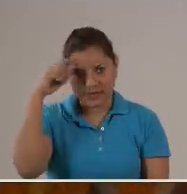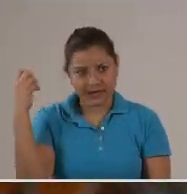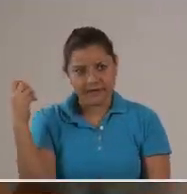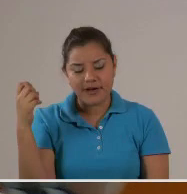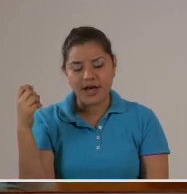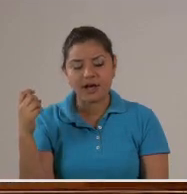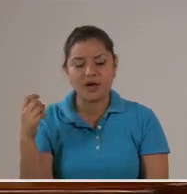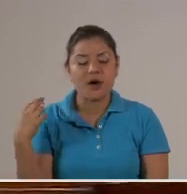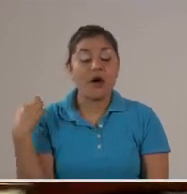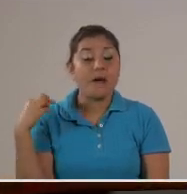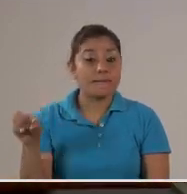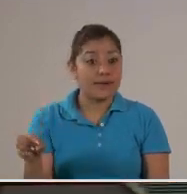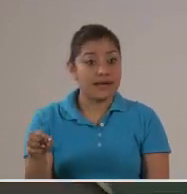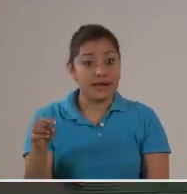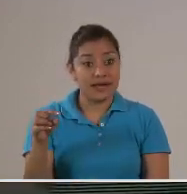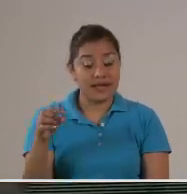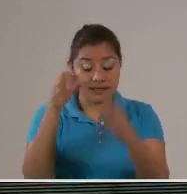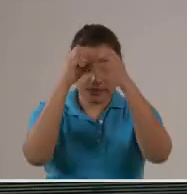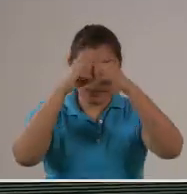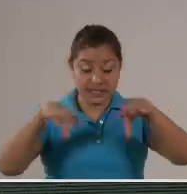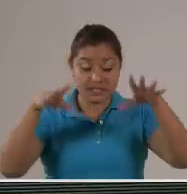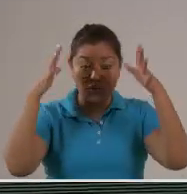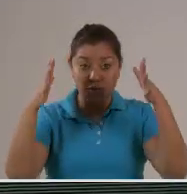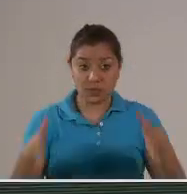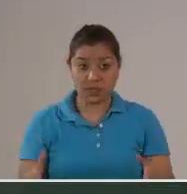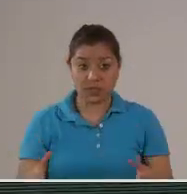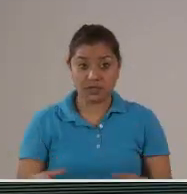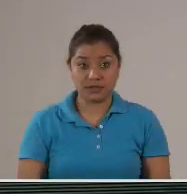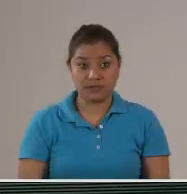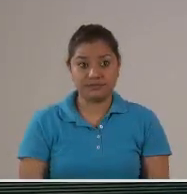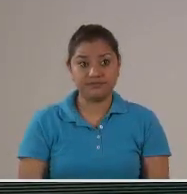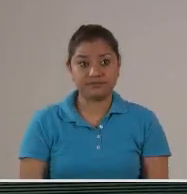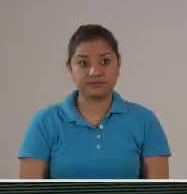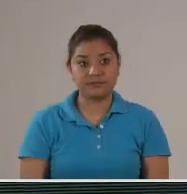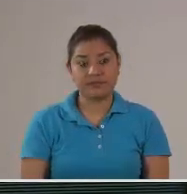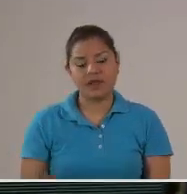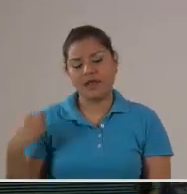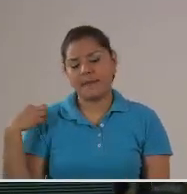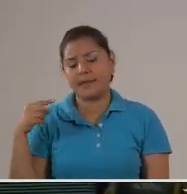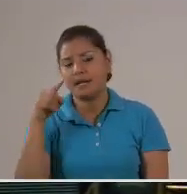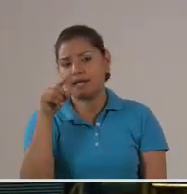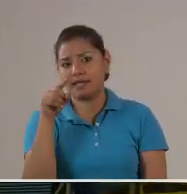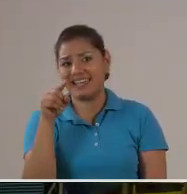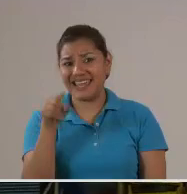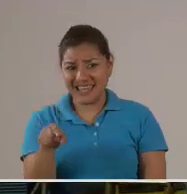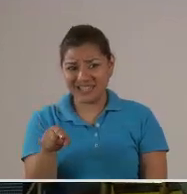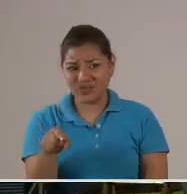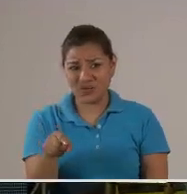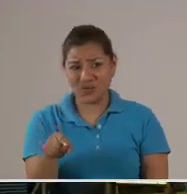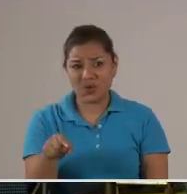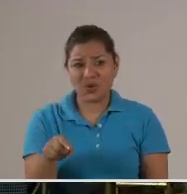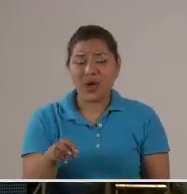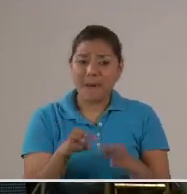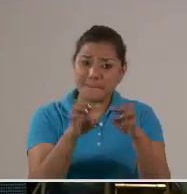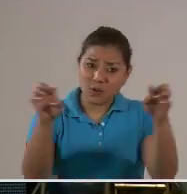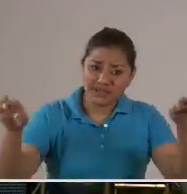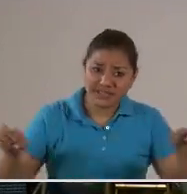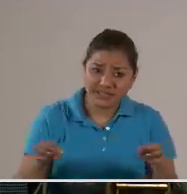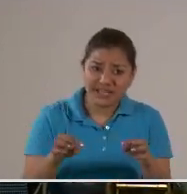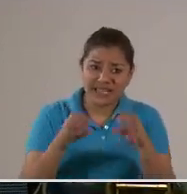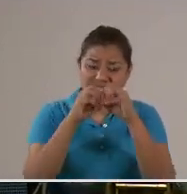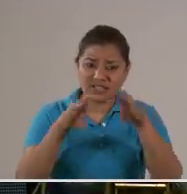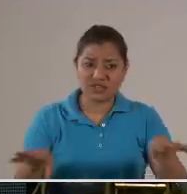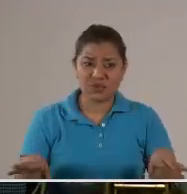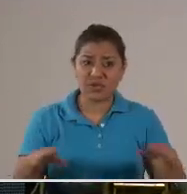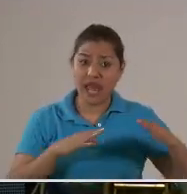sol le dice te contraté porque necesito que destruyas a fulano que destruyas ese hogar